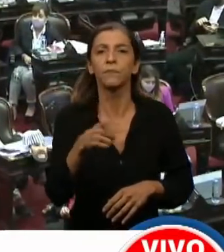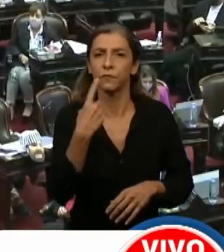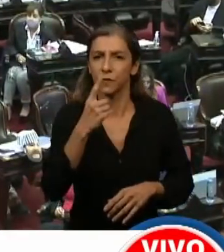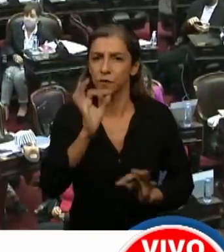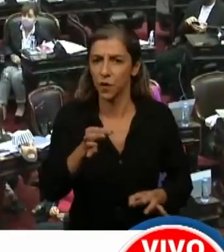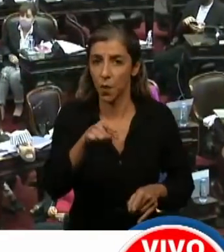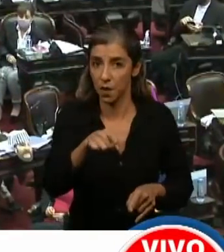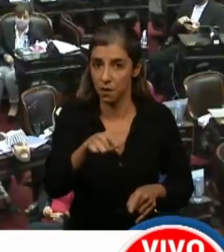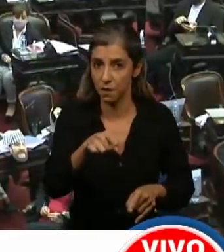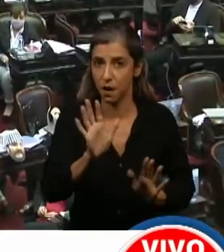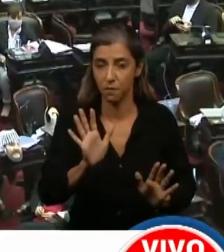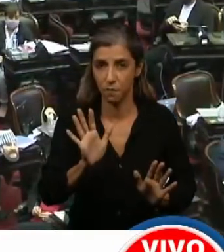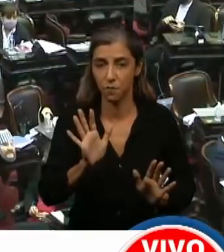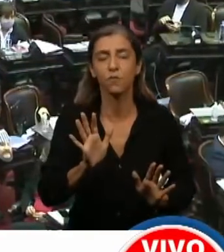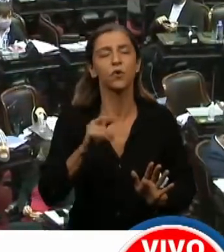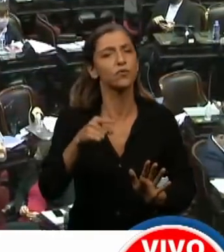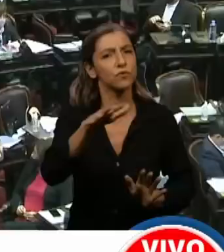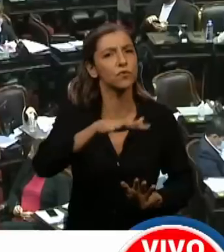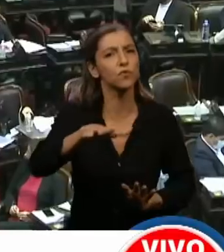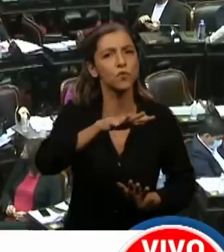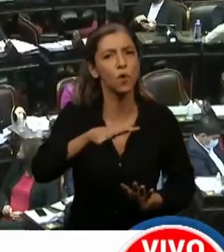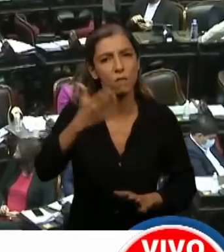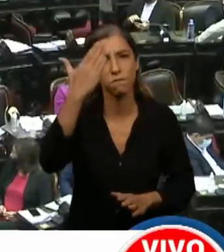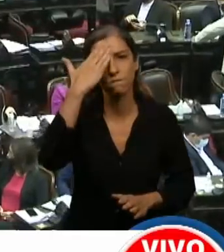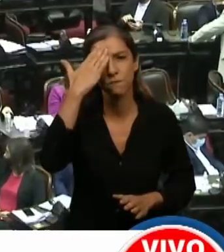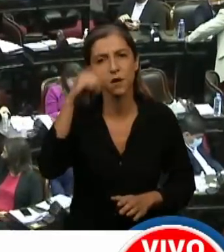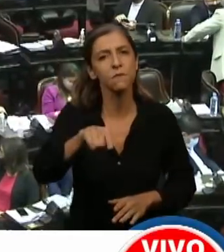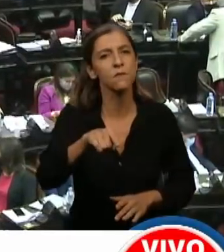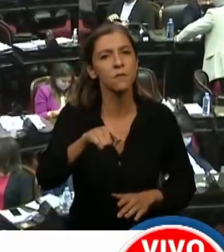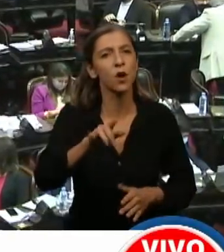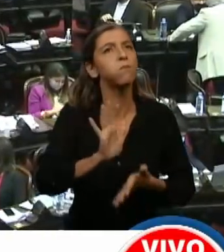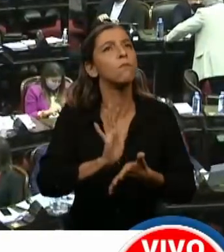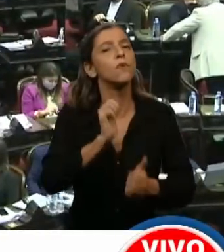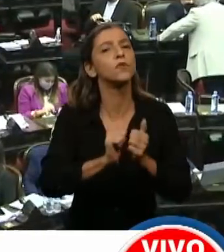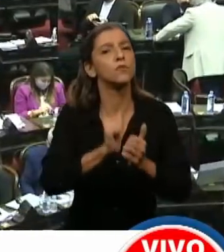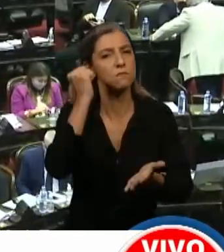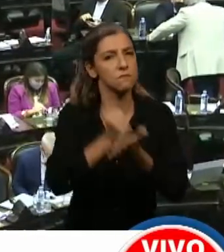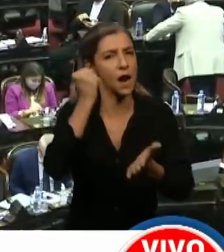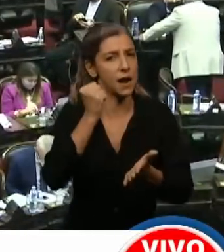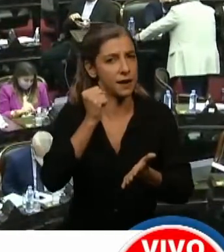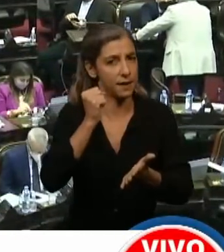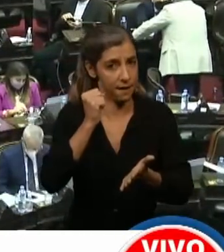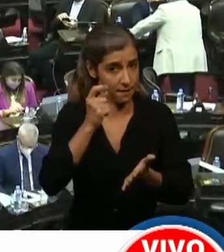Clorinda, que será recordado en la memoria de la historia de los formoseños,